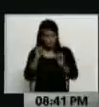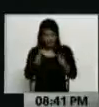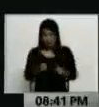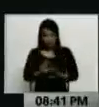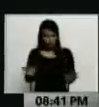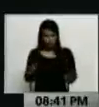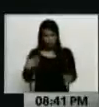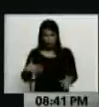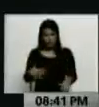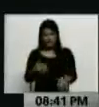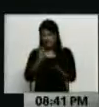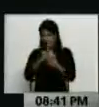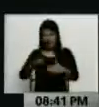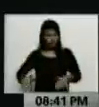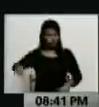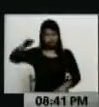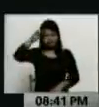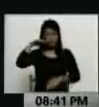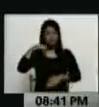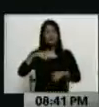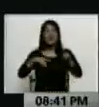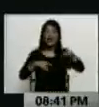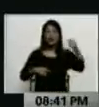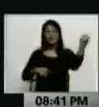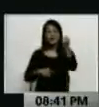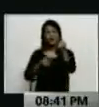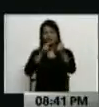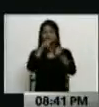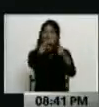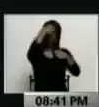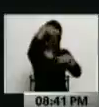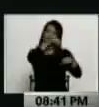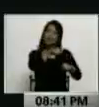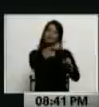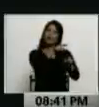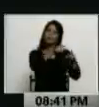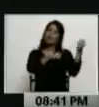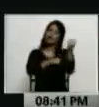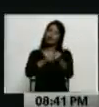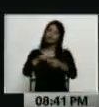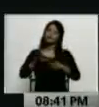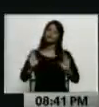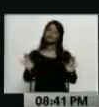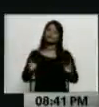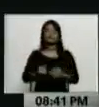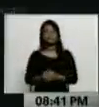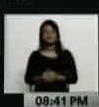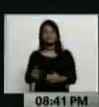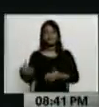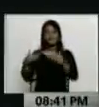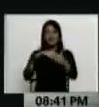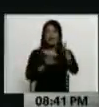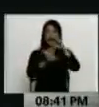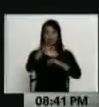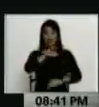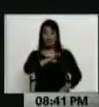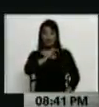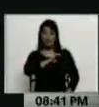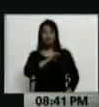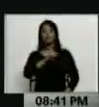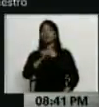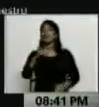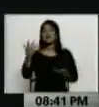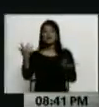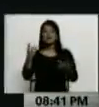fue asesinado por el Imperio 15 de enero día del maestro venezolano